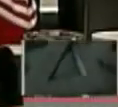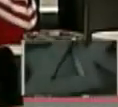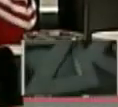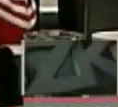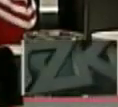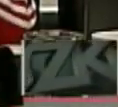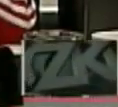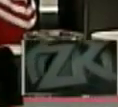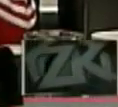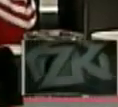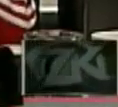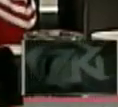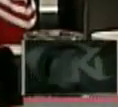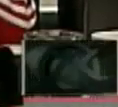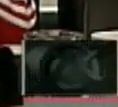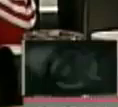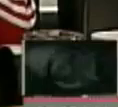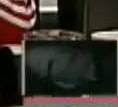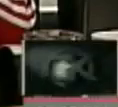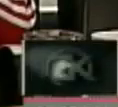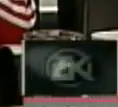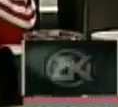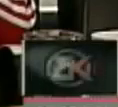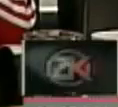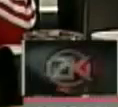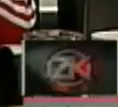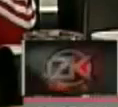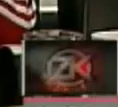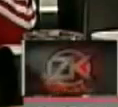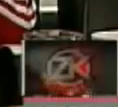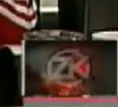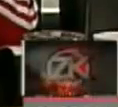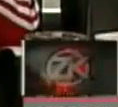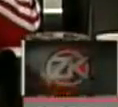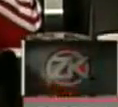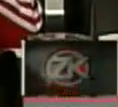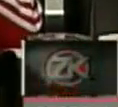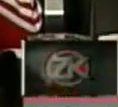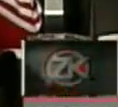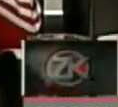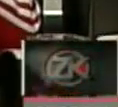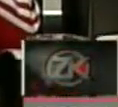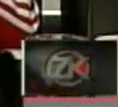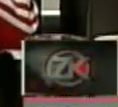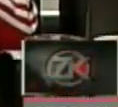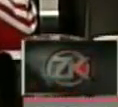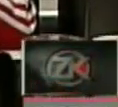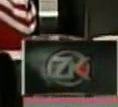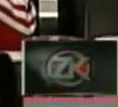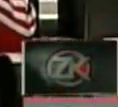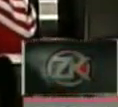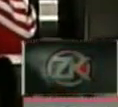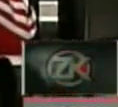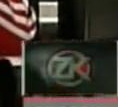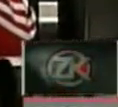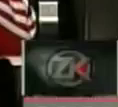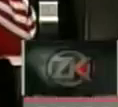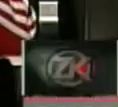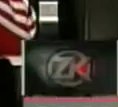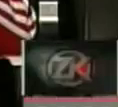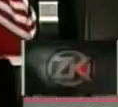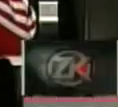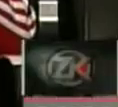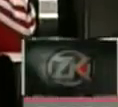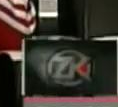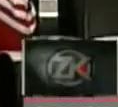pachanga, señores. Empezó Zurda Conducta, no estamos creyendo en nadie. Jueves de pasión,